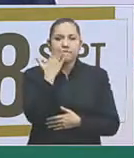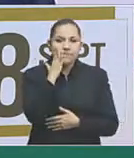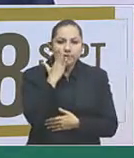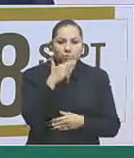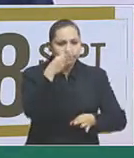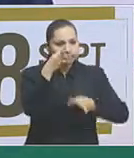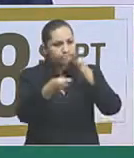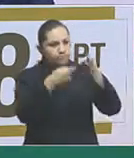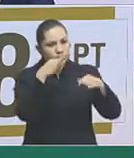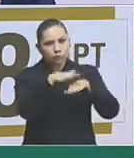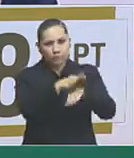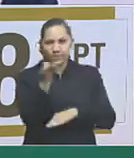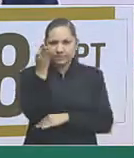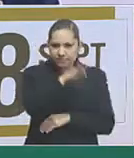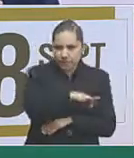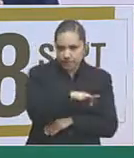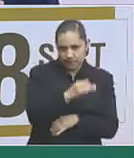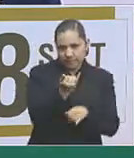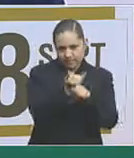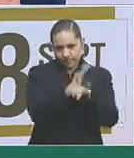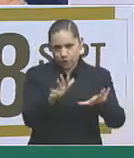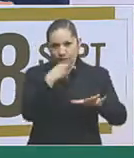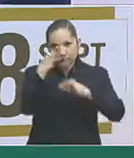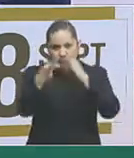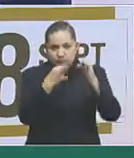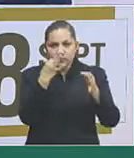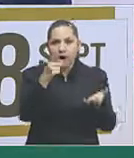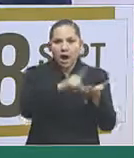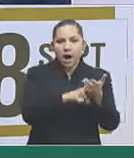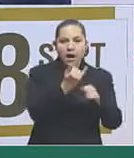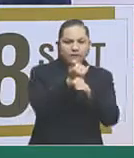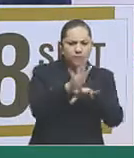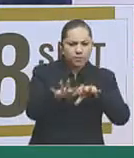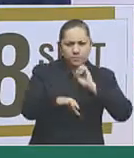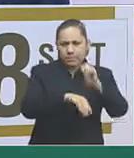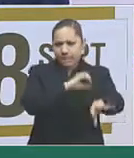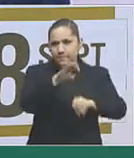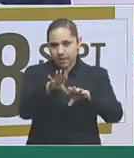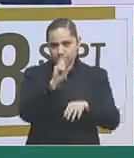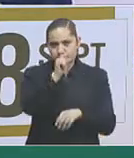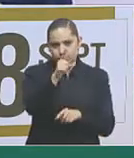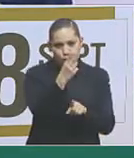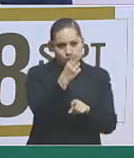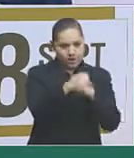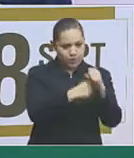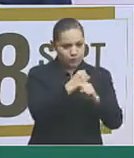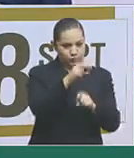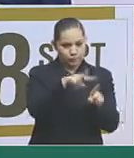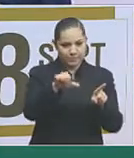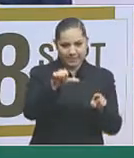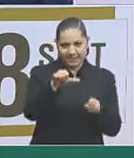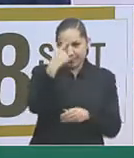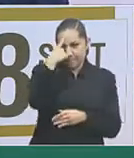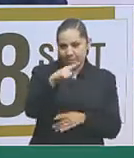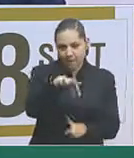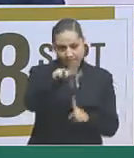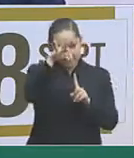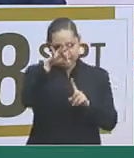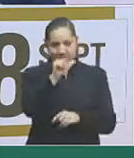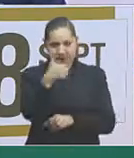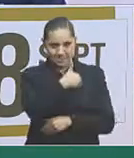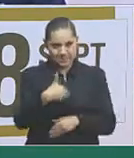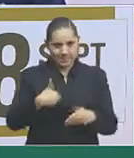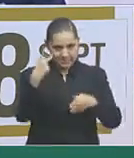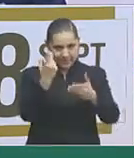durante la campaña electoral de los eeuu en noviembre de 2006 es señal de que el quinto poder adquiere